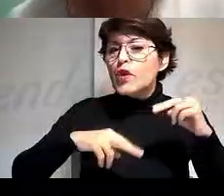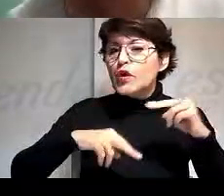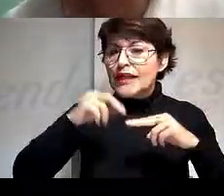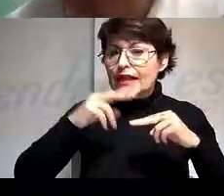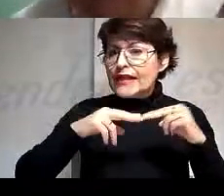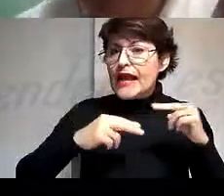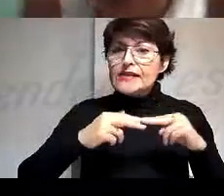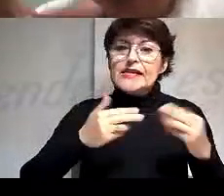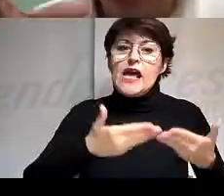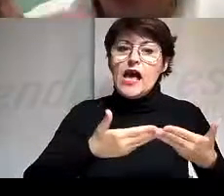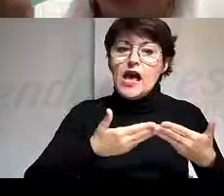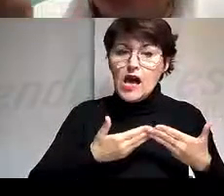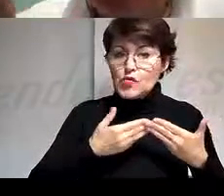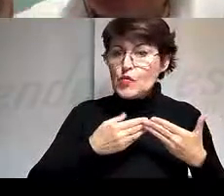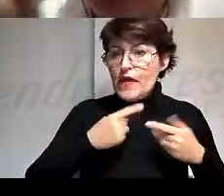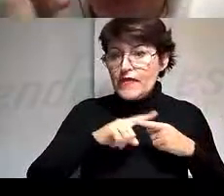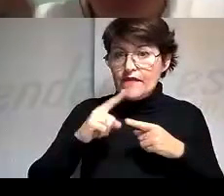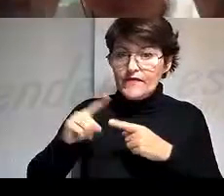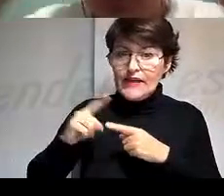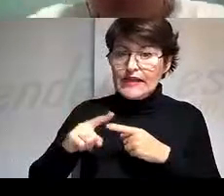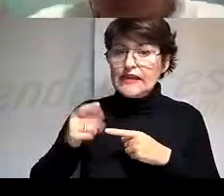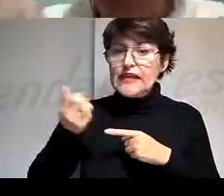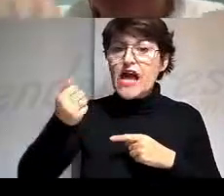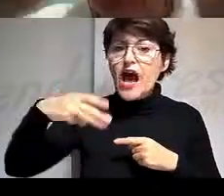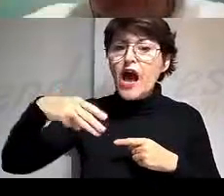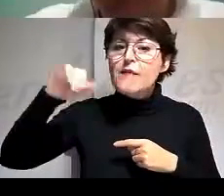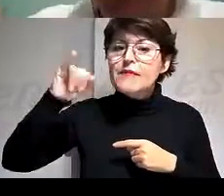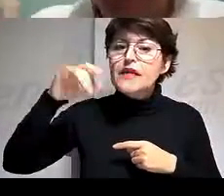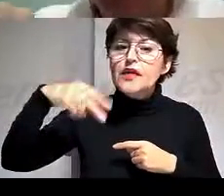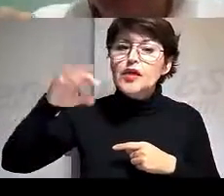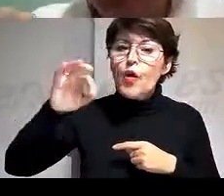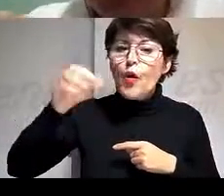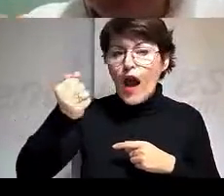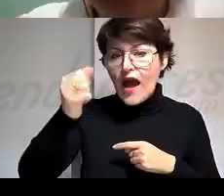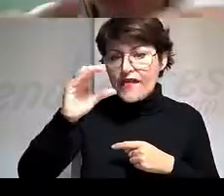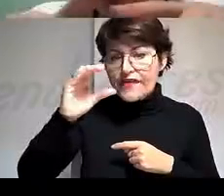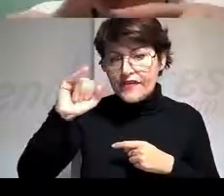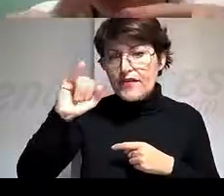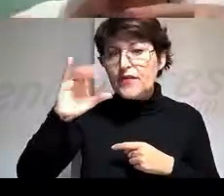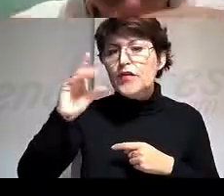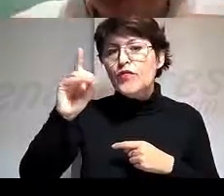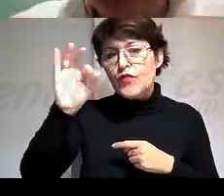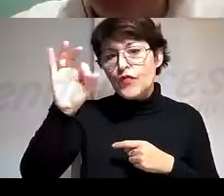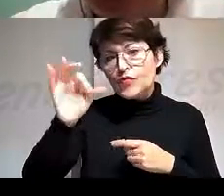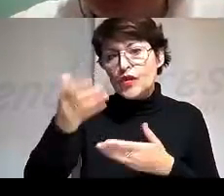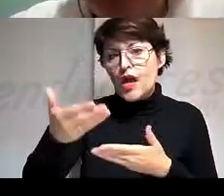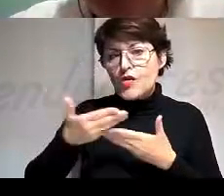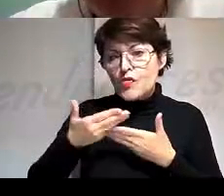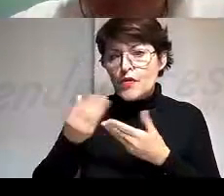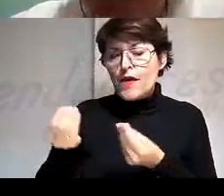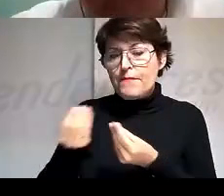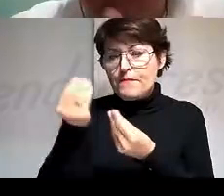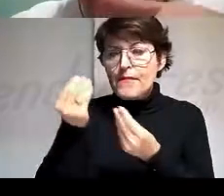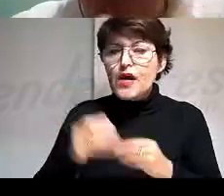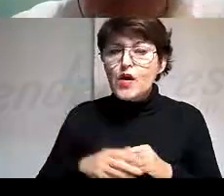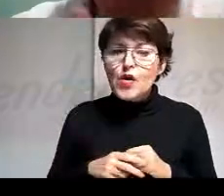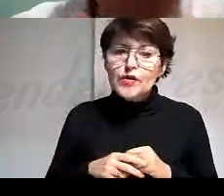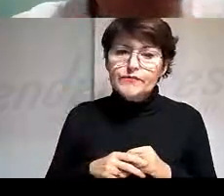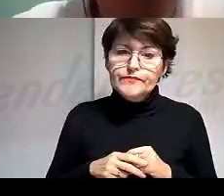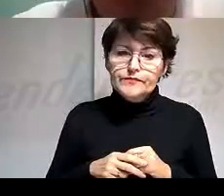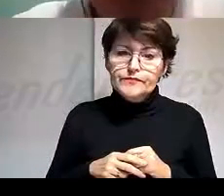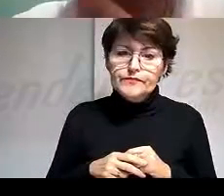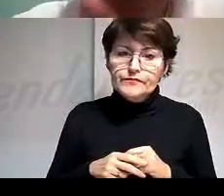pues entre los aminoácidos que hay implicados en esta producción de la pared, tenemos también los aminoácidos esenciales. Los